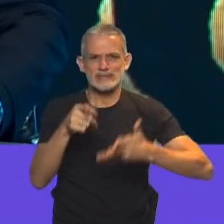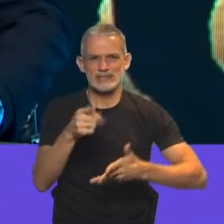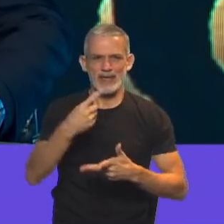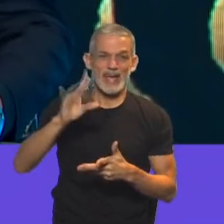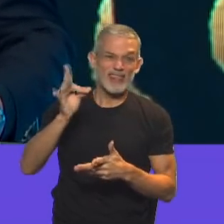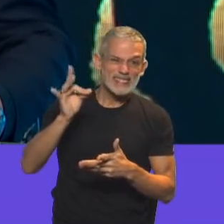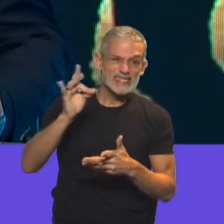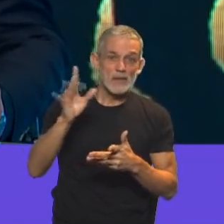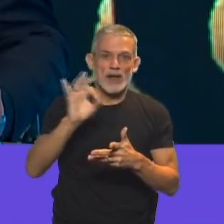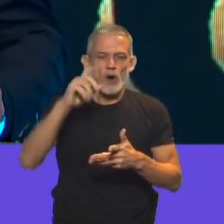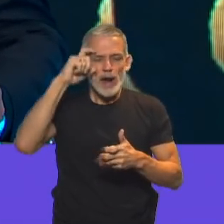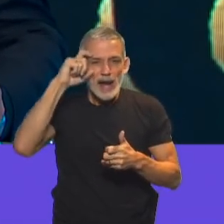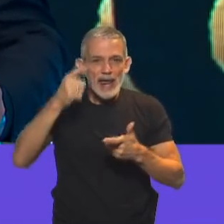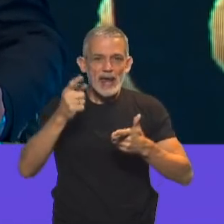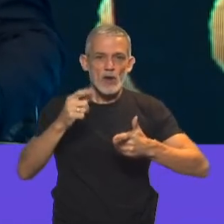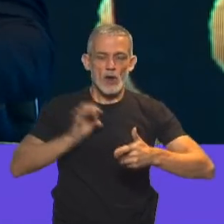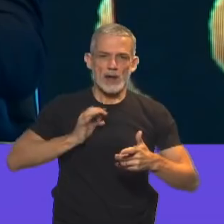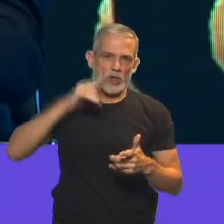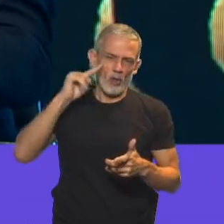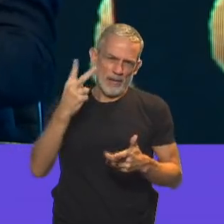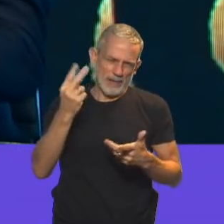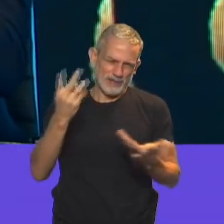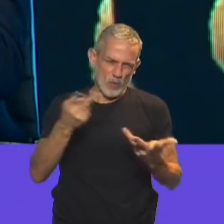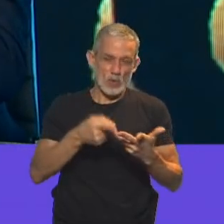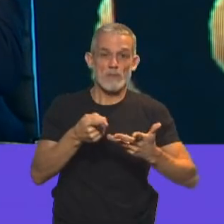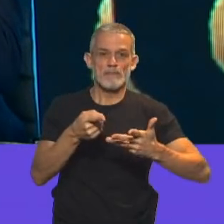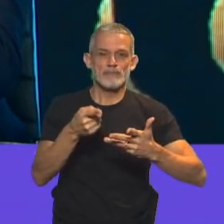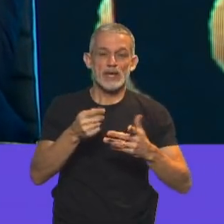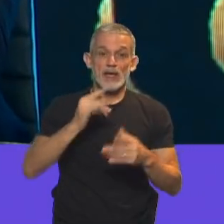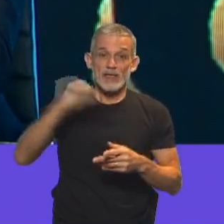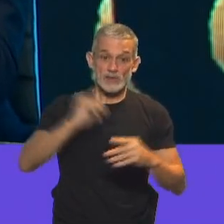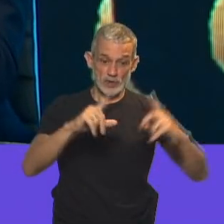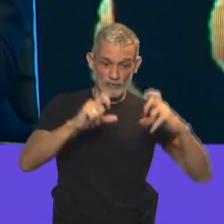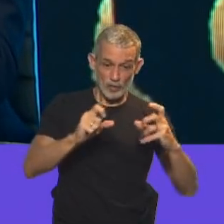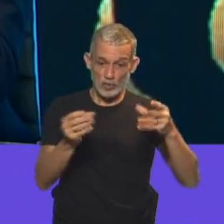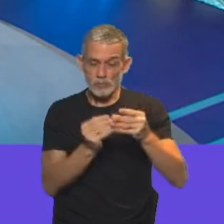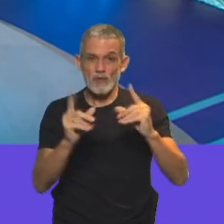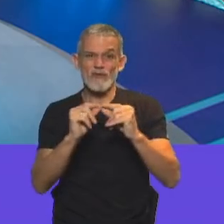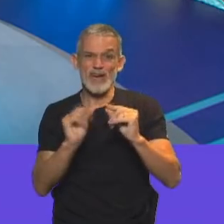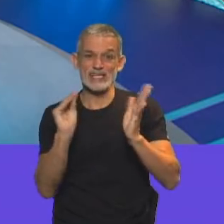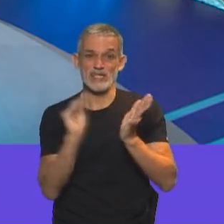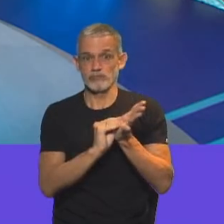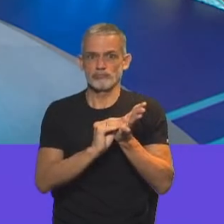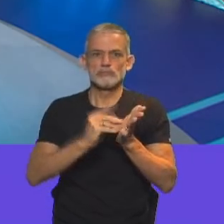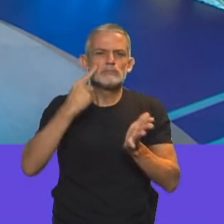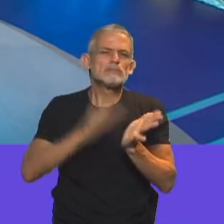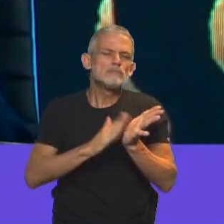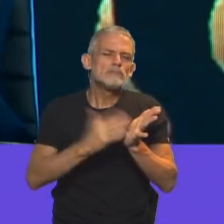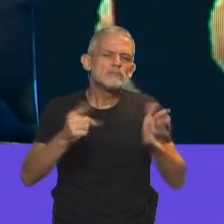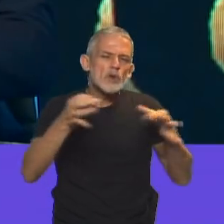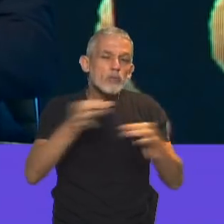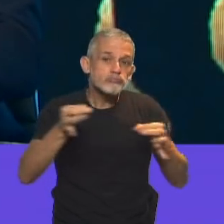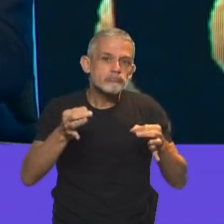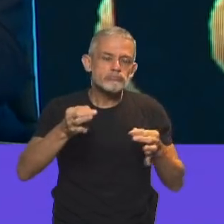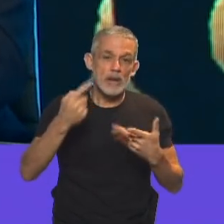o enero del 2021 no porque la denuncia acompañe a la foto con una fecha creo que se tiene que comprobar es que la proporción